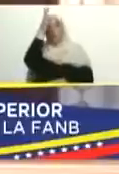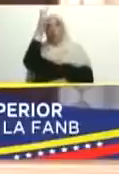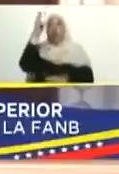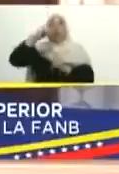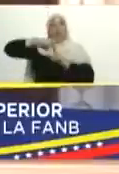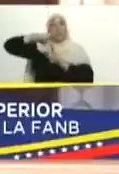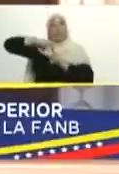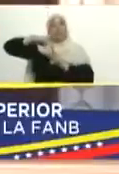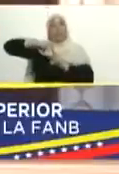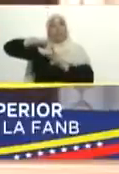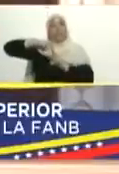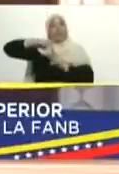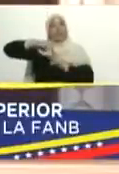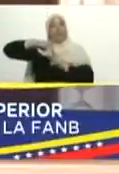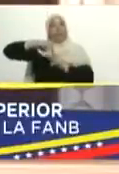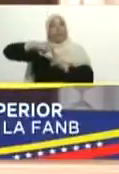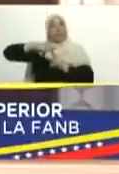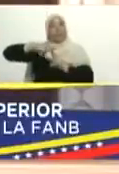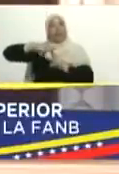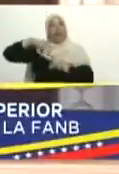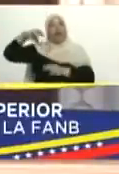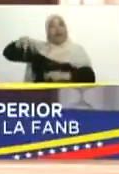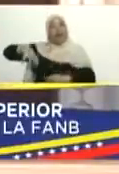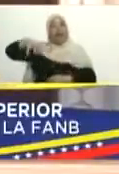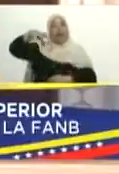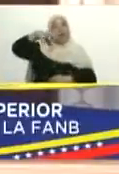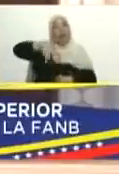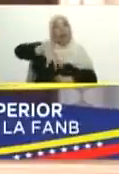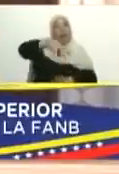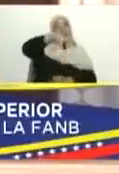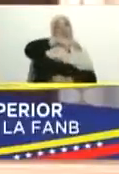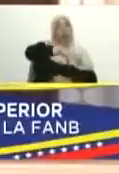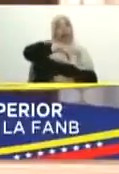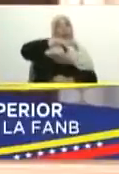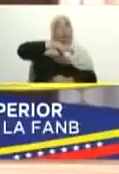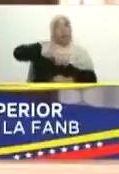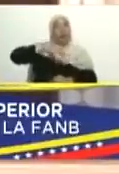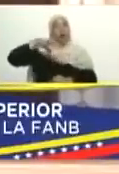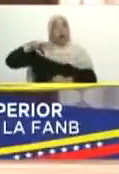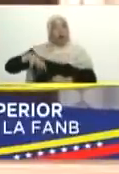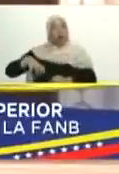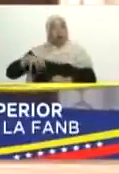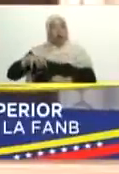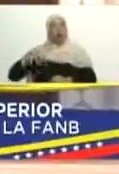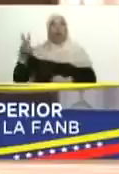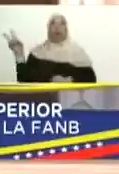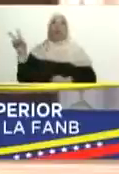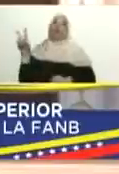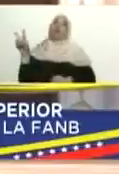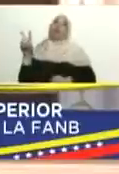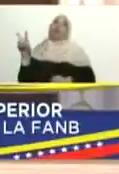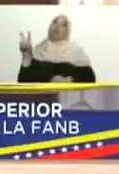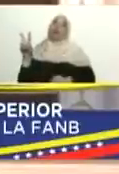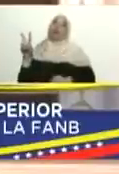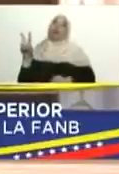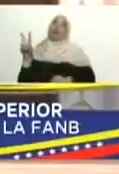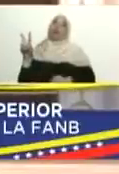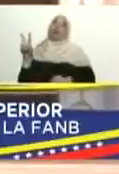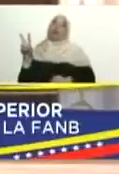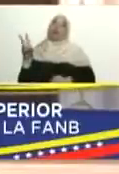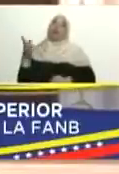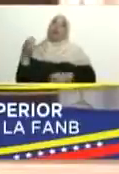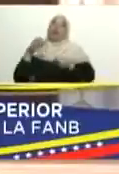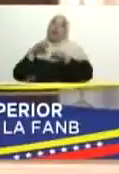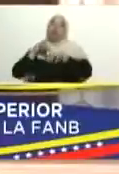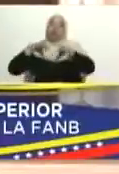Táchira, etcétera. Aquí tengo el informe secreto de las fuerzas